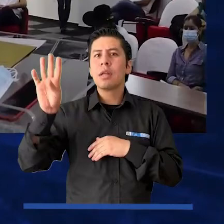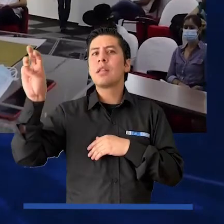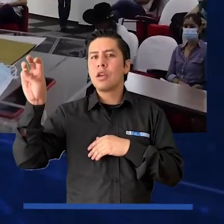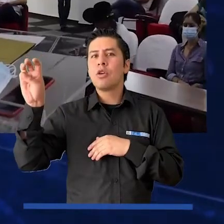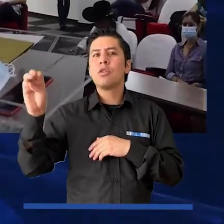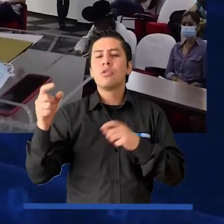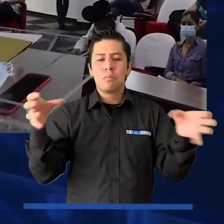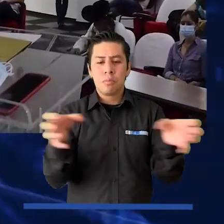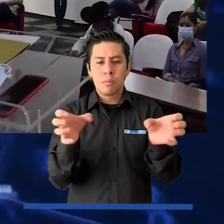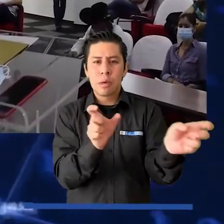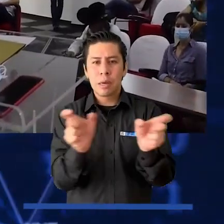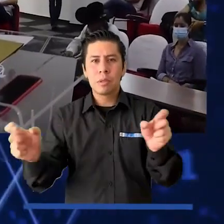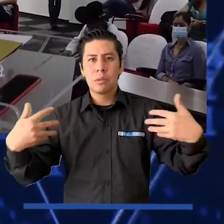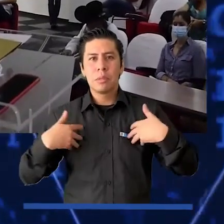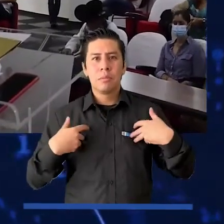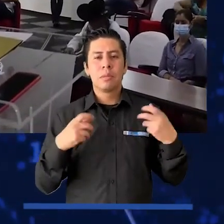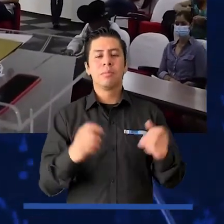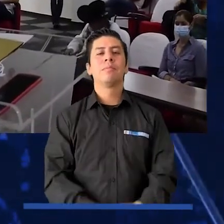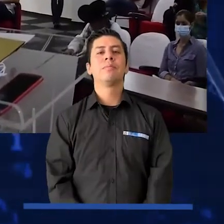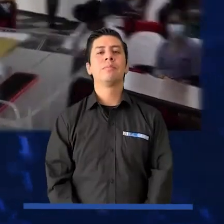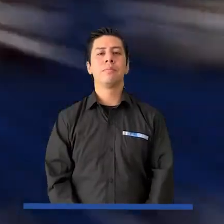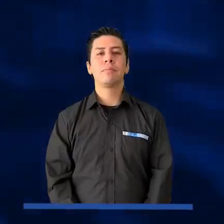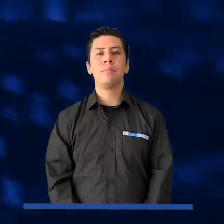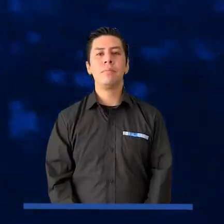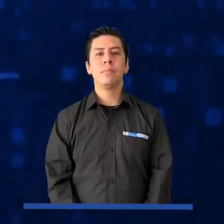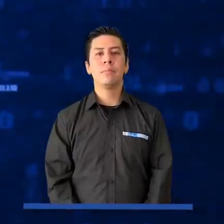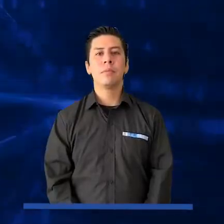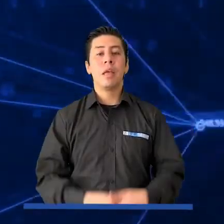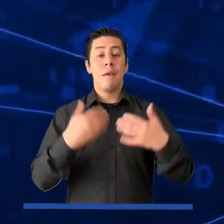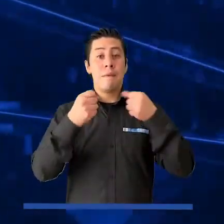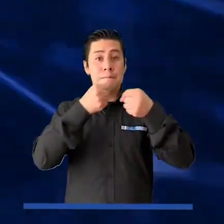prórroga de la Ley 1448 para las víctimas del conflicto.